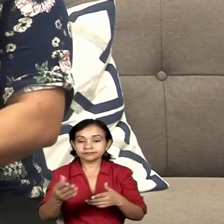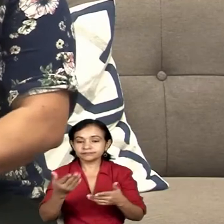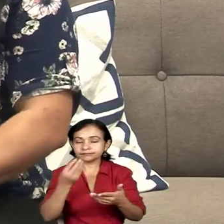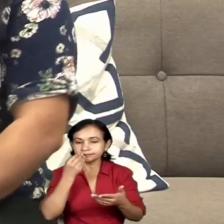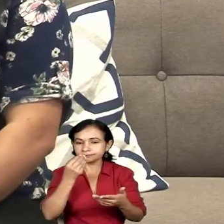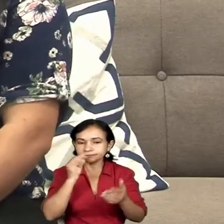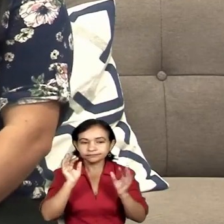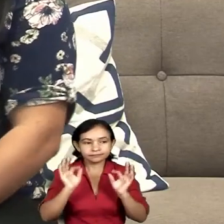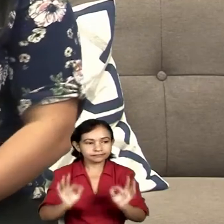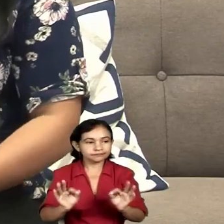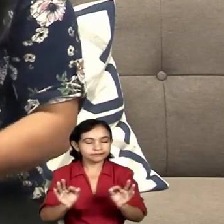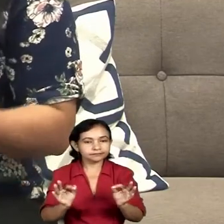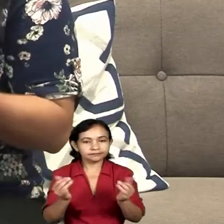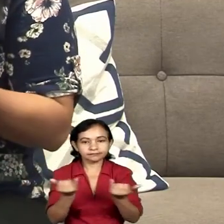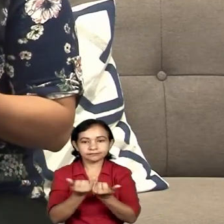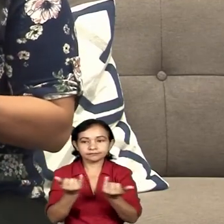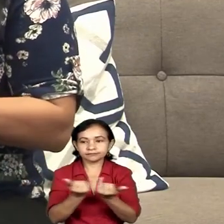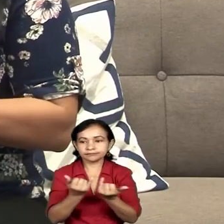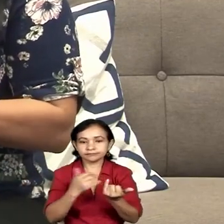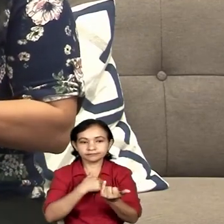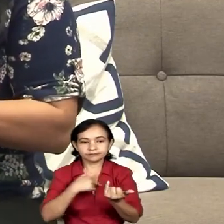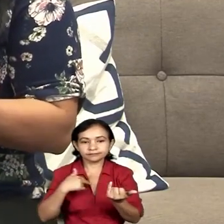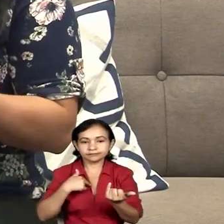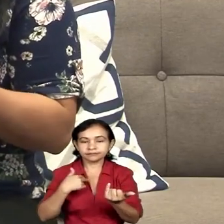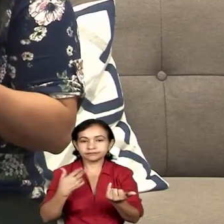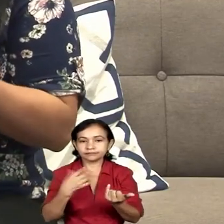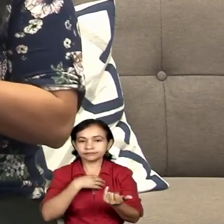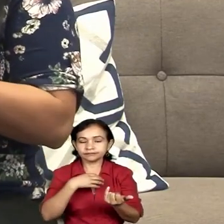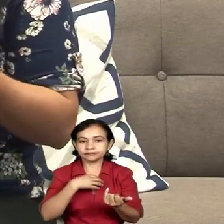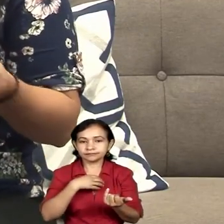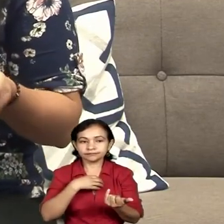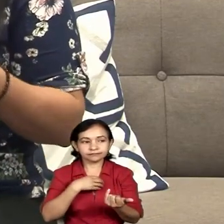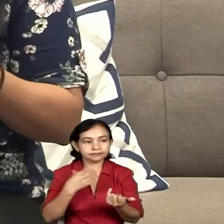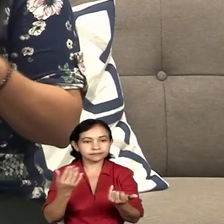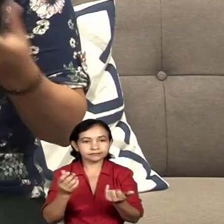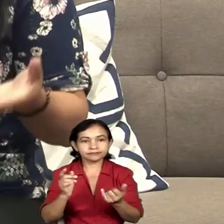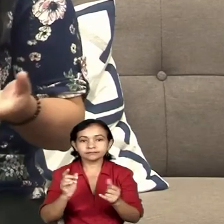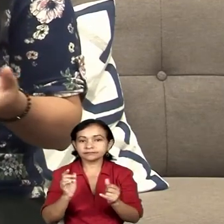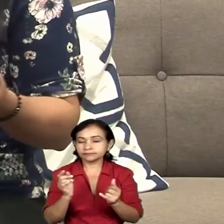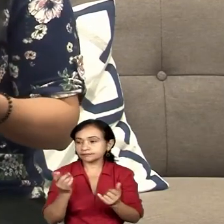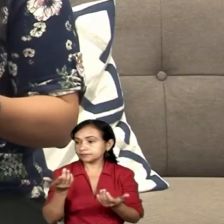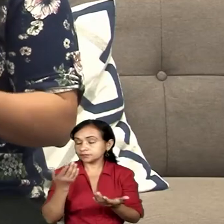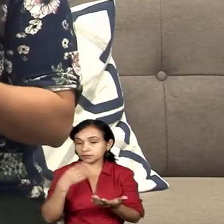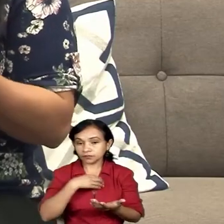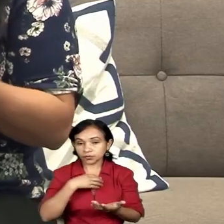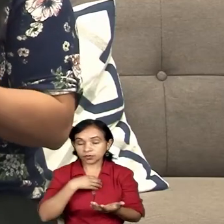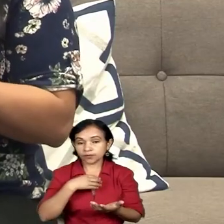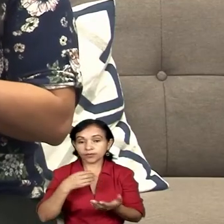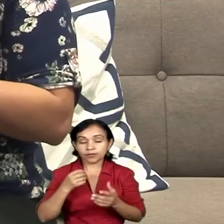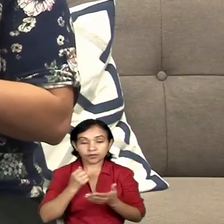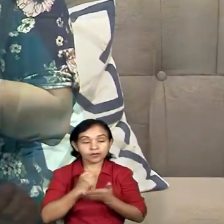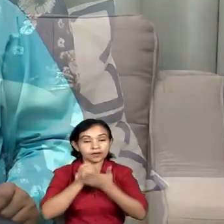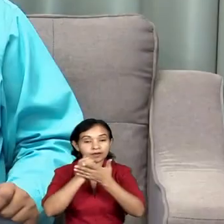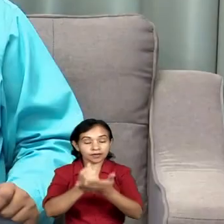alimento. También hasta nosotros llevamos a chef nuestro que les ayuden con